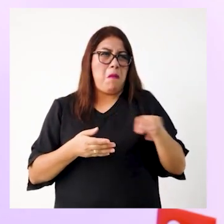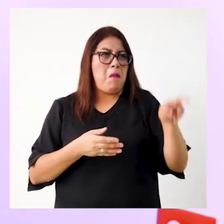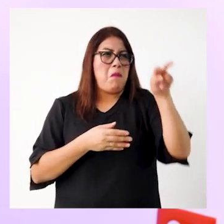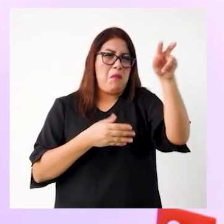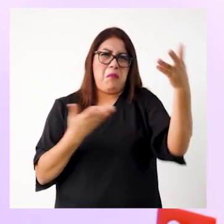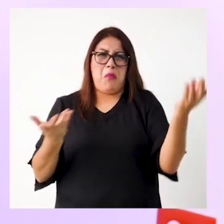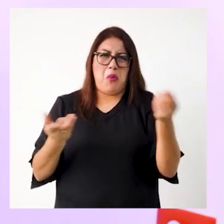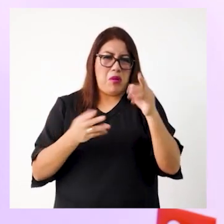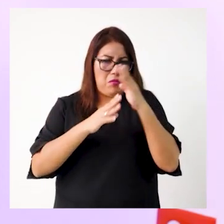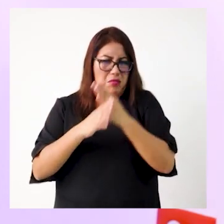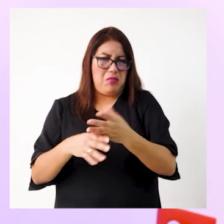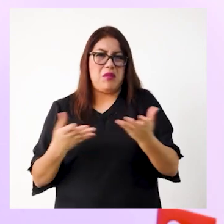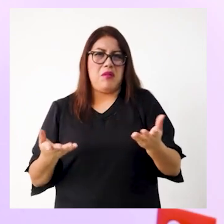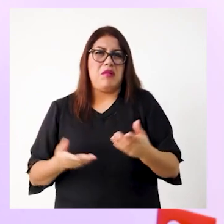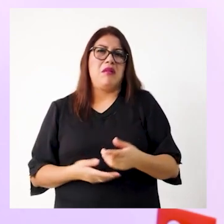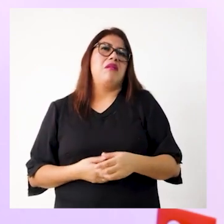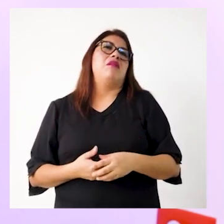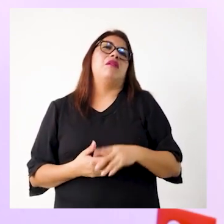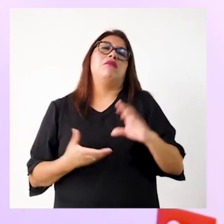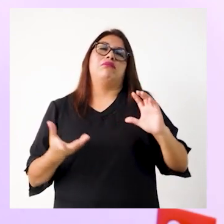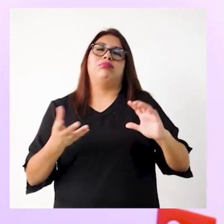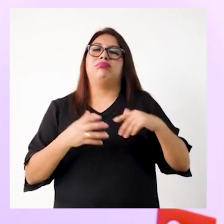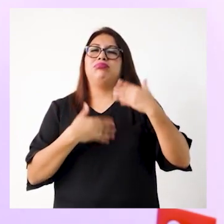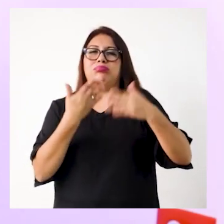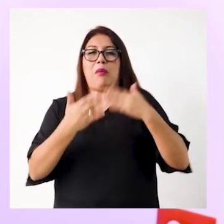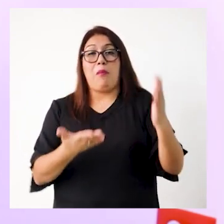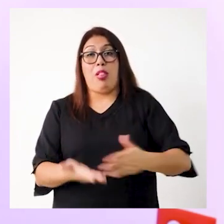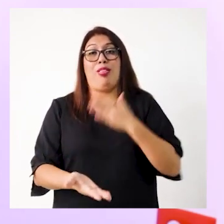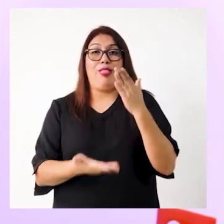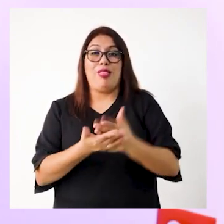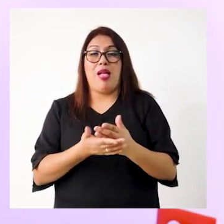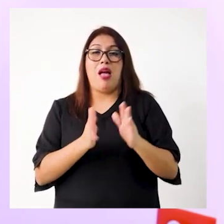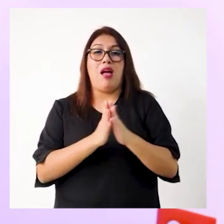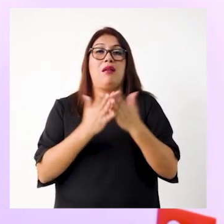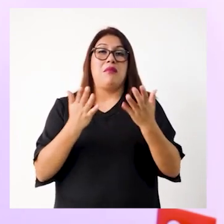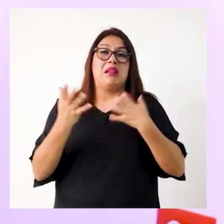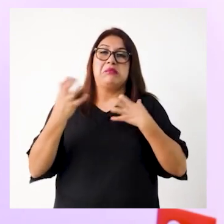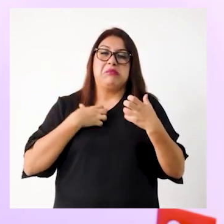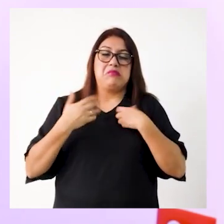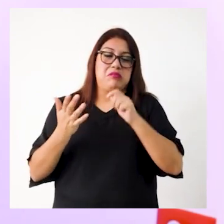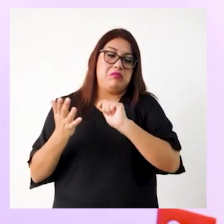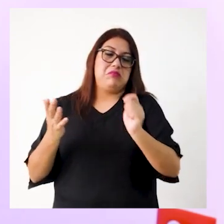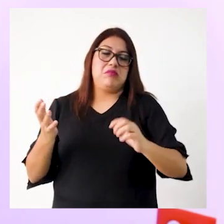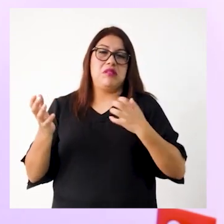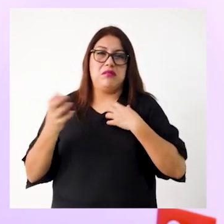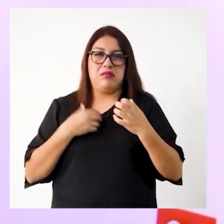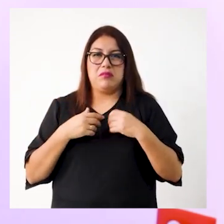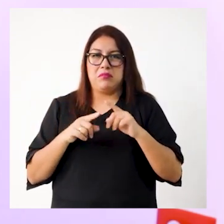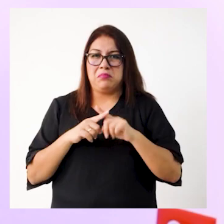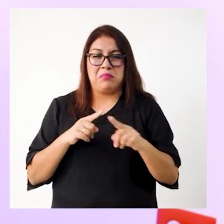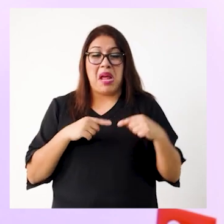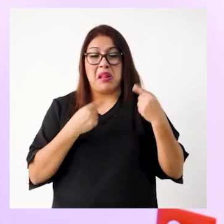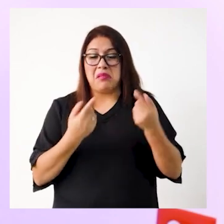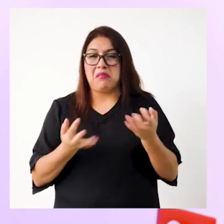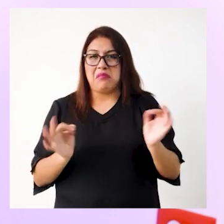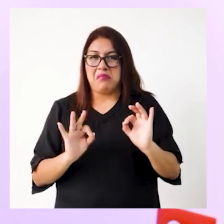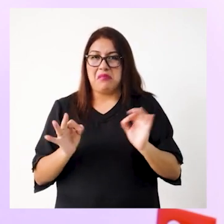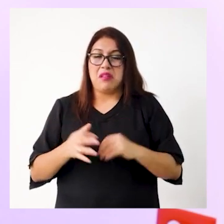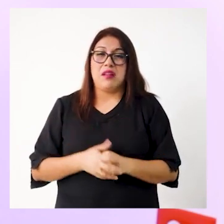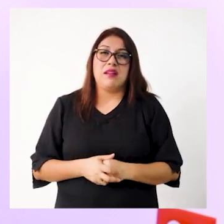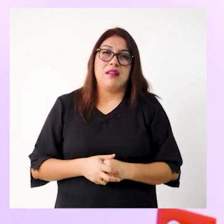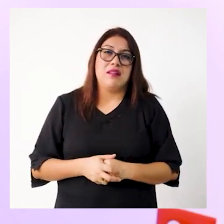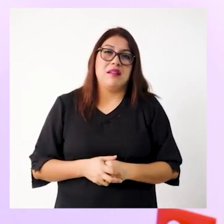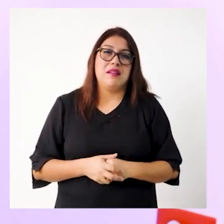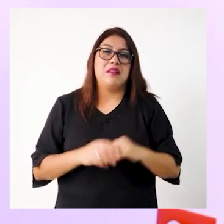al final se armó todo un tema, presenté mi reclamo al libro de reclamaciones y al final no obtuve nada por el momento. Unos días